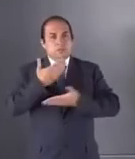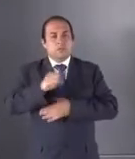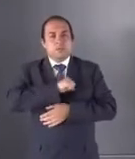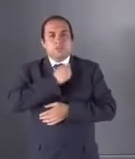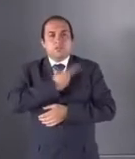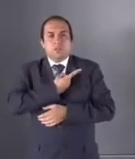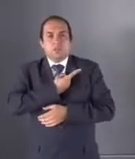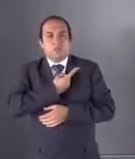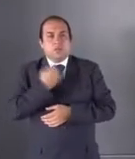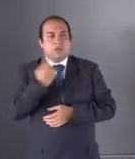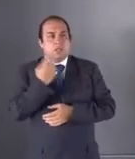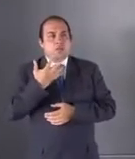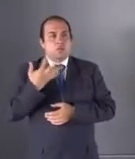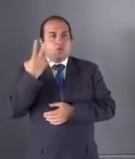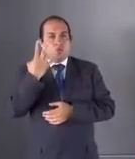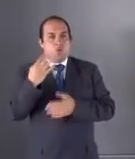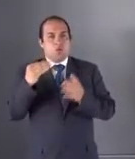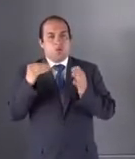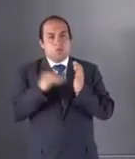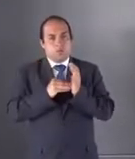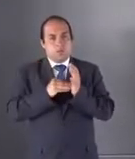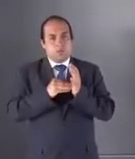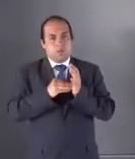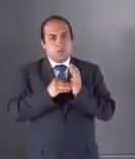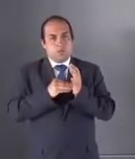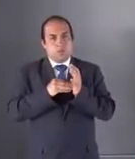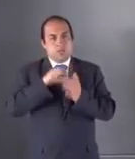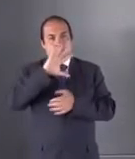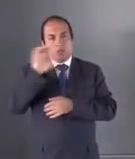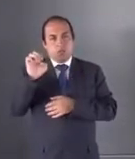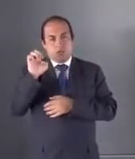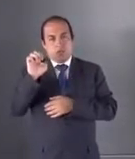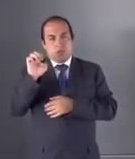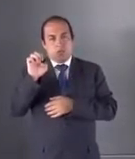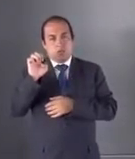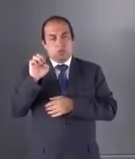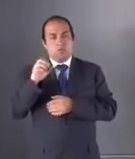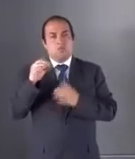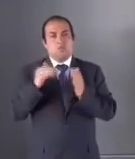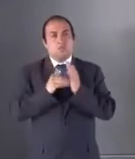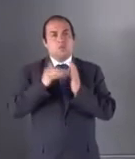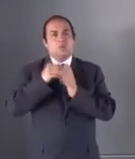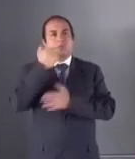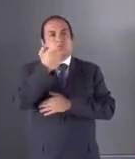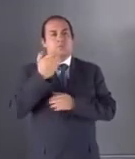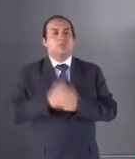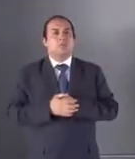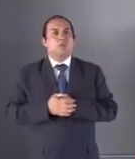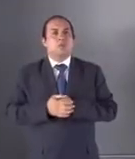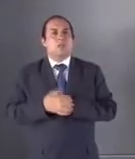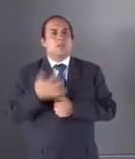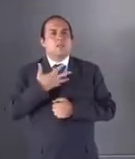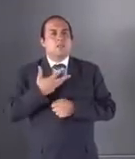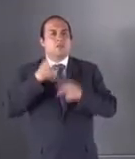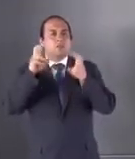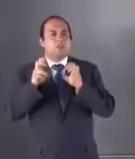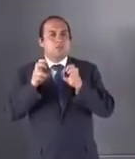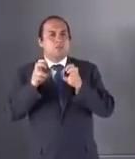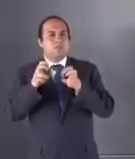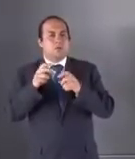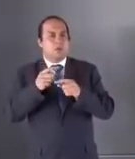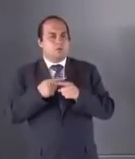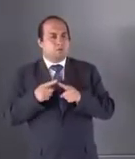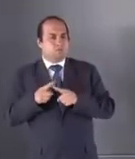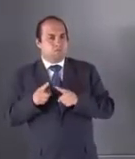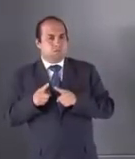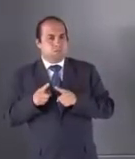que es alrededor de más de 4,500 también millones de pesos. ¿Hay alguna situación ahí anómala?